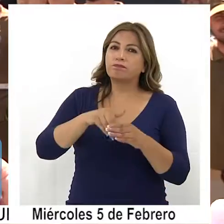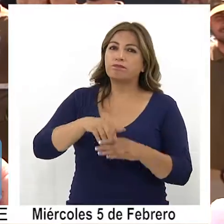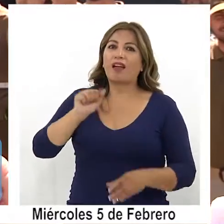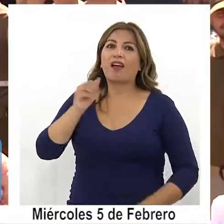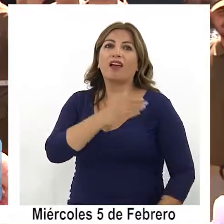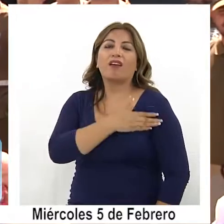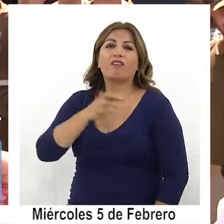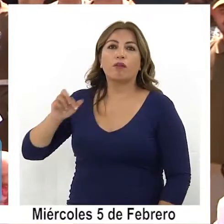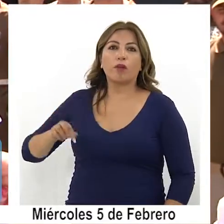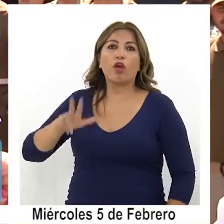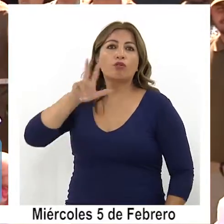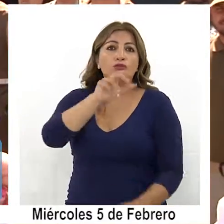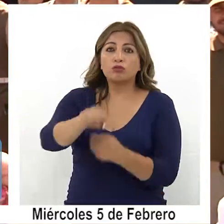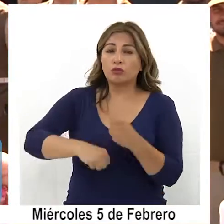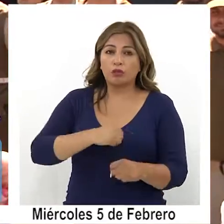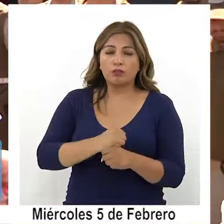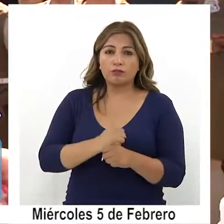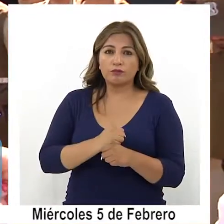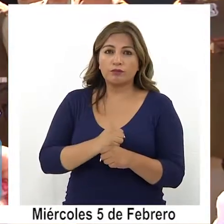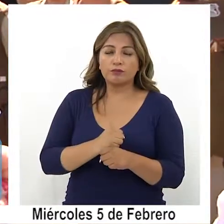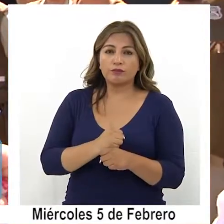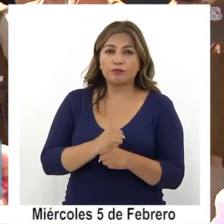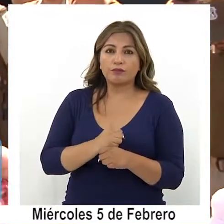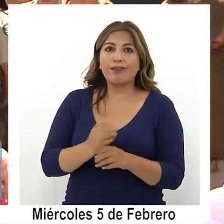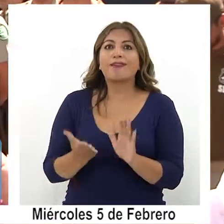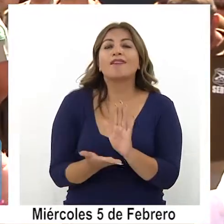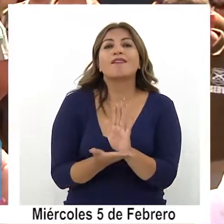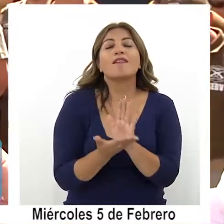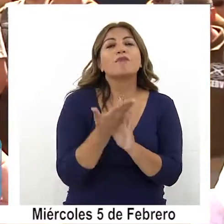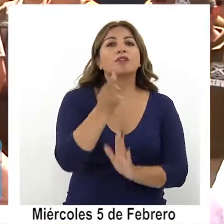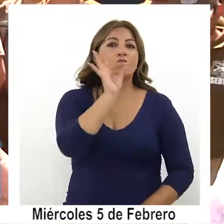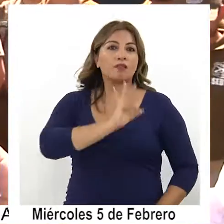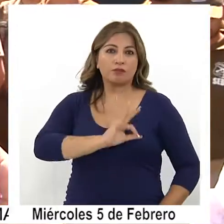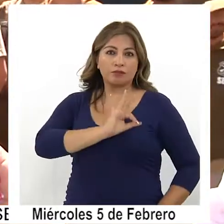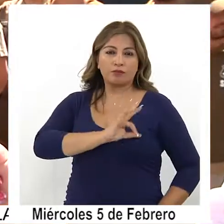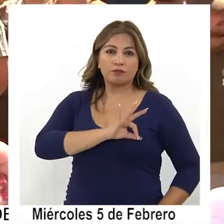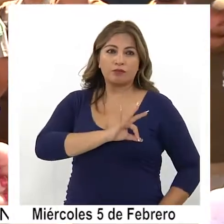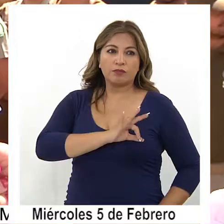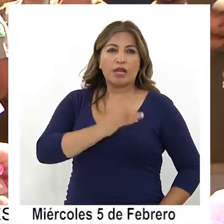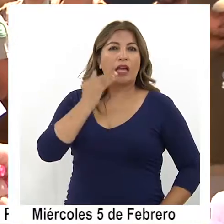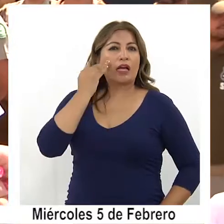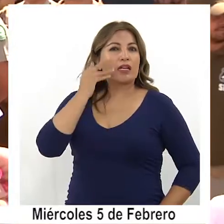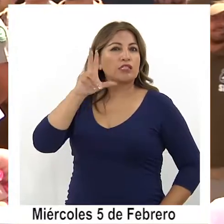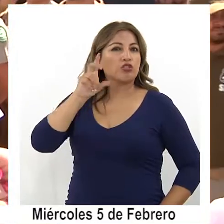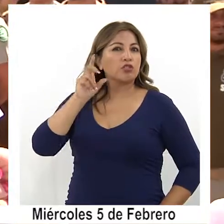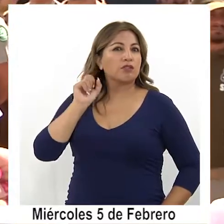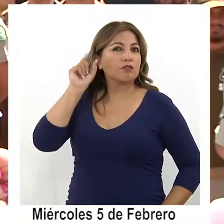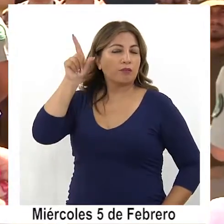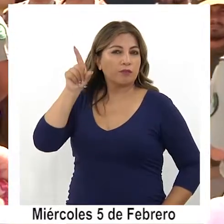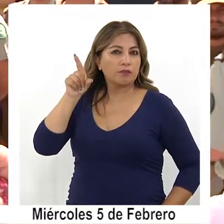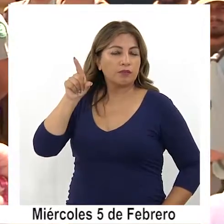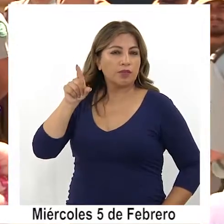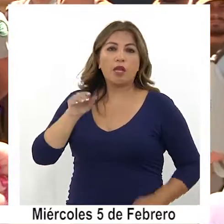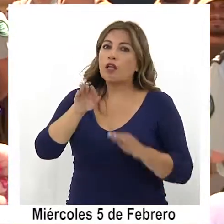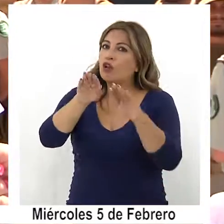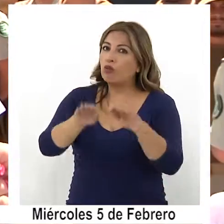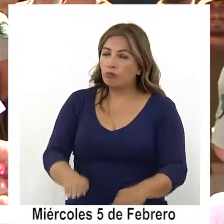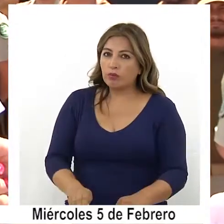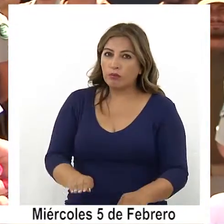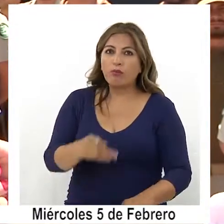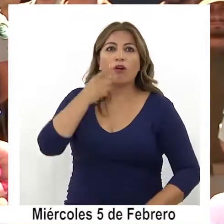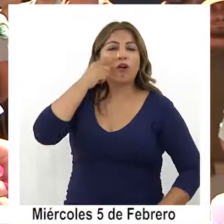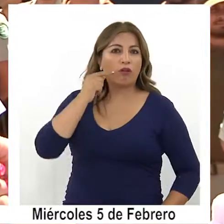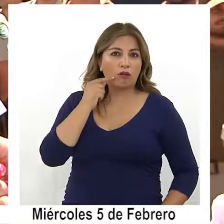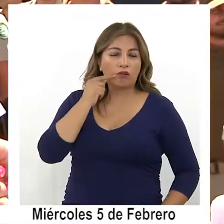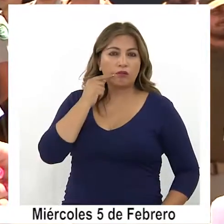durante ocho años solamente puedan aumentar su pensión en casi 80.000 pesos, lo mismo